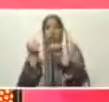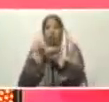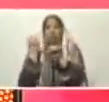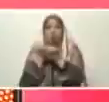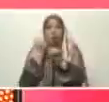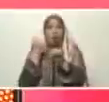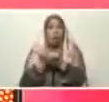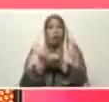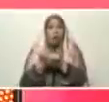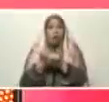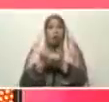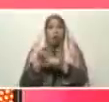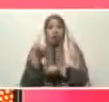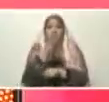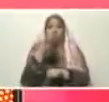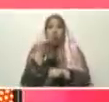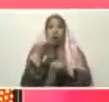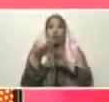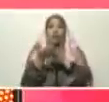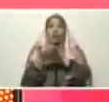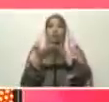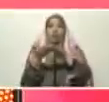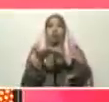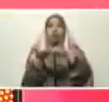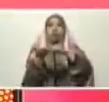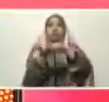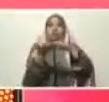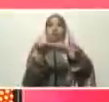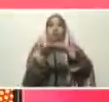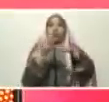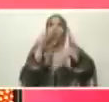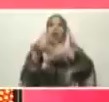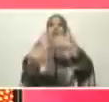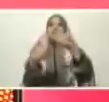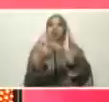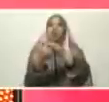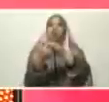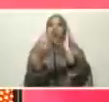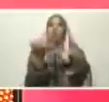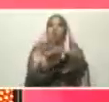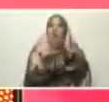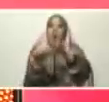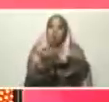agua en picada y agua en picada no sirve para nada